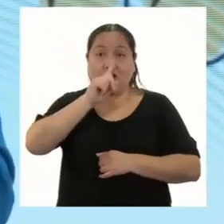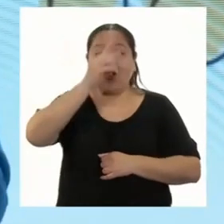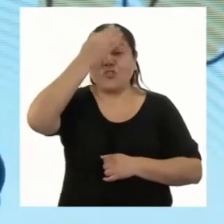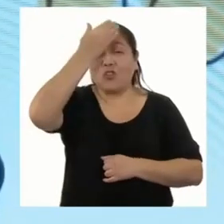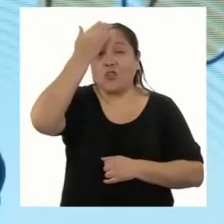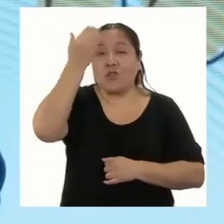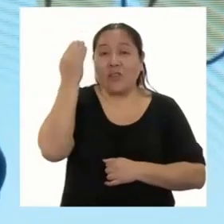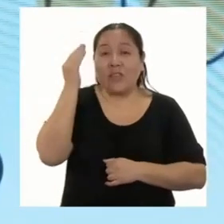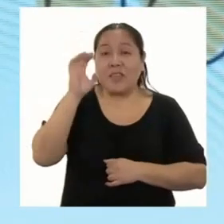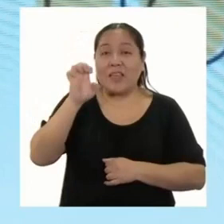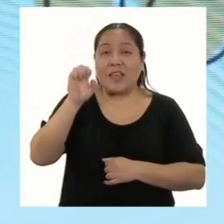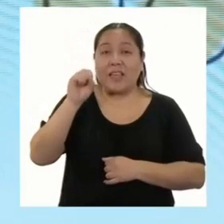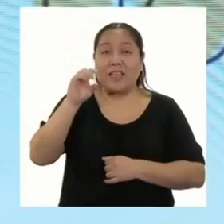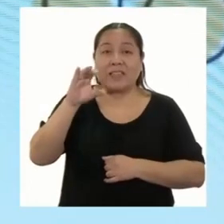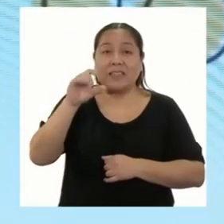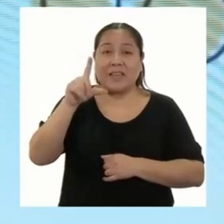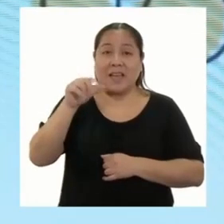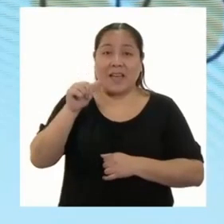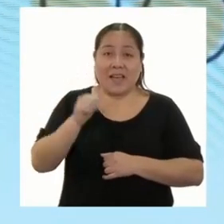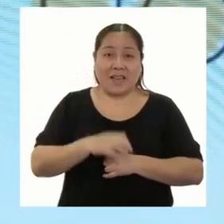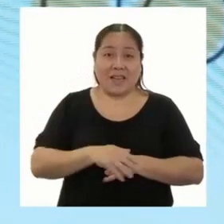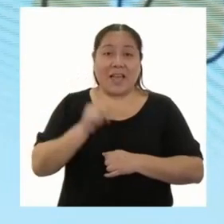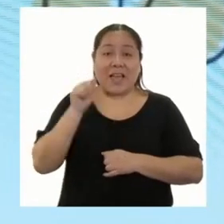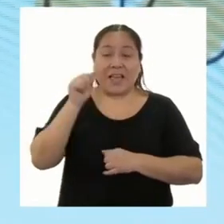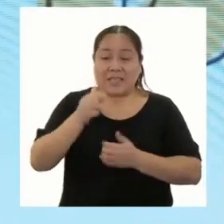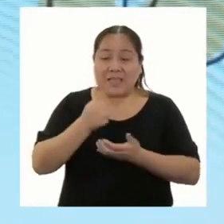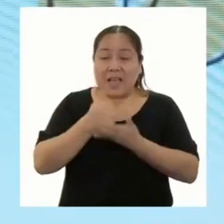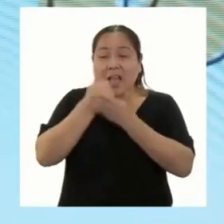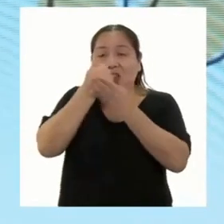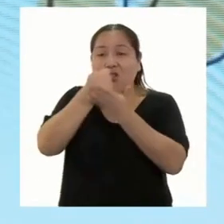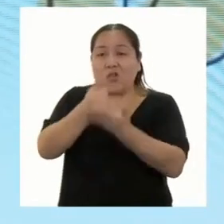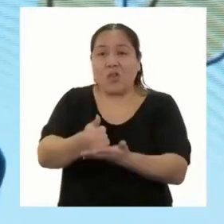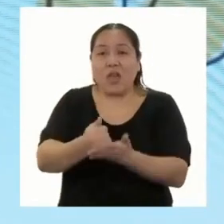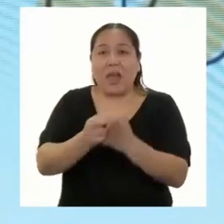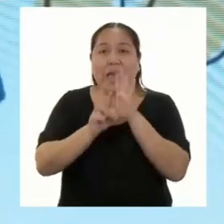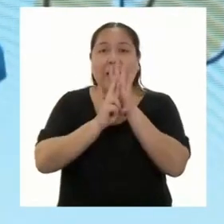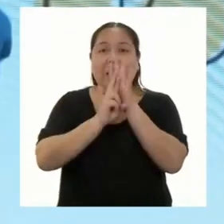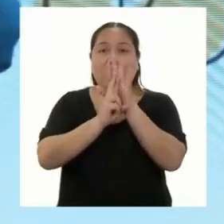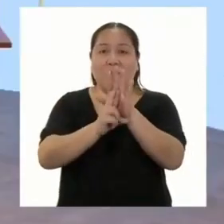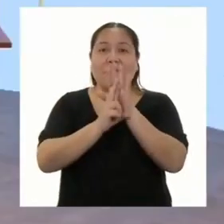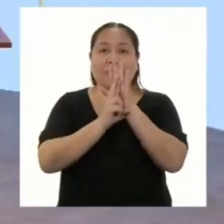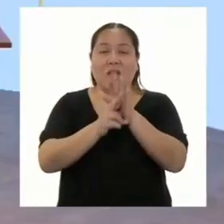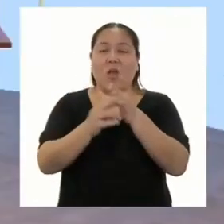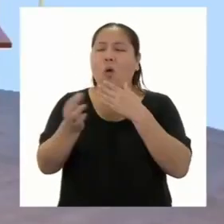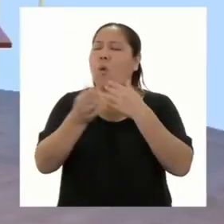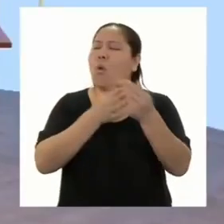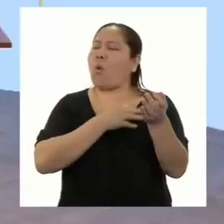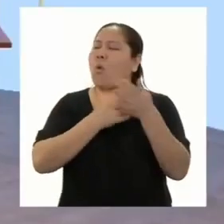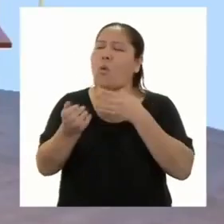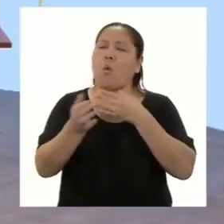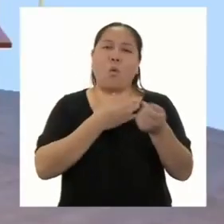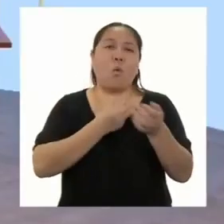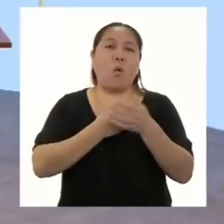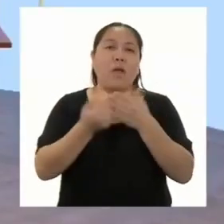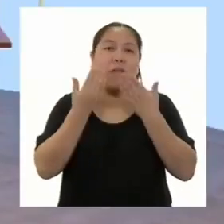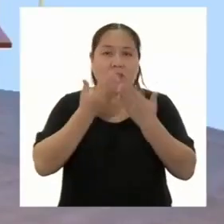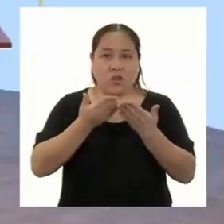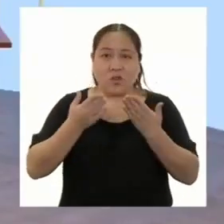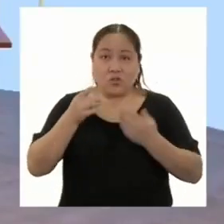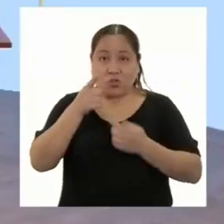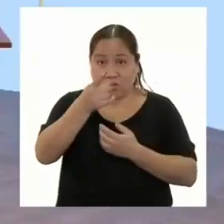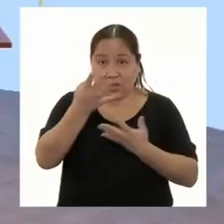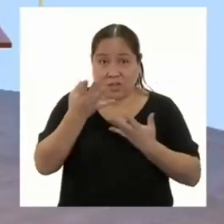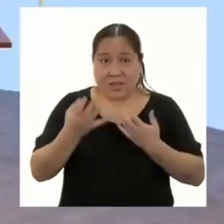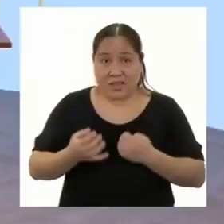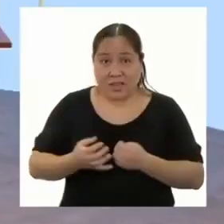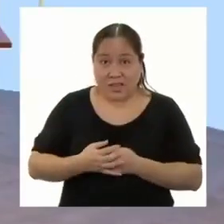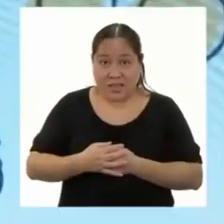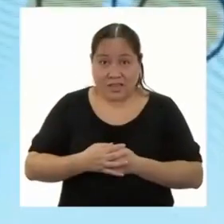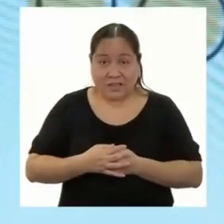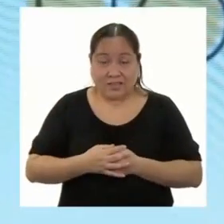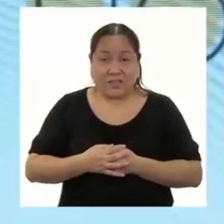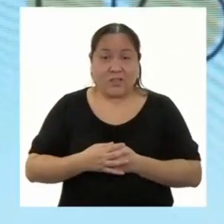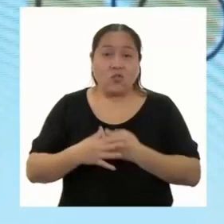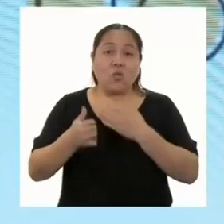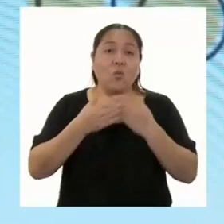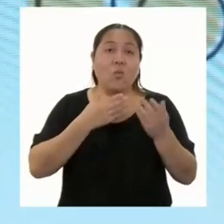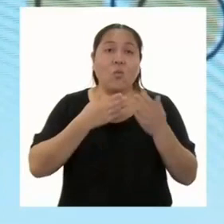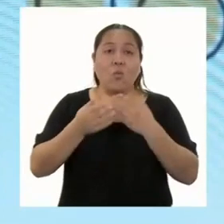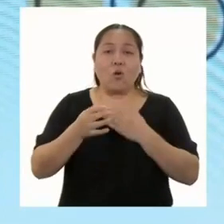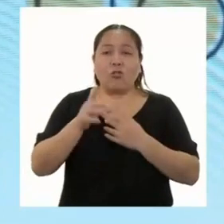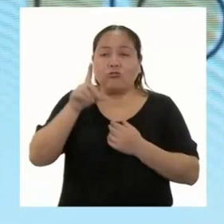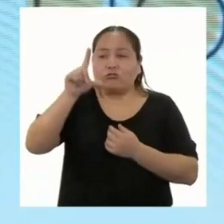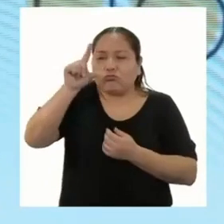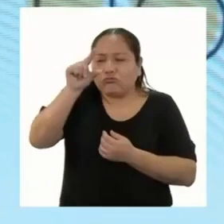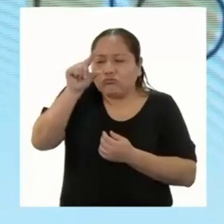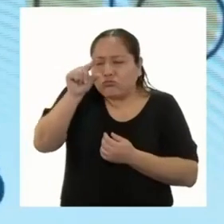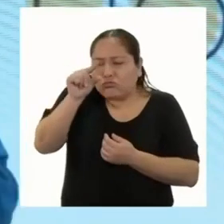las escalas nos ayudarán a representar cualquier objeto que queramos, por más que sea